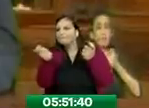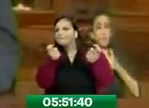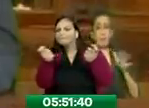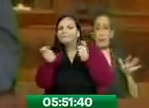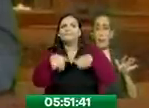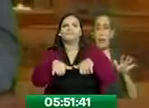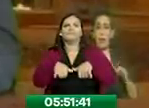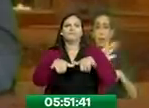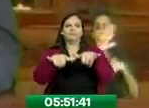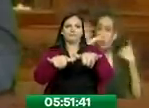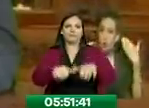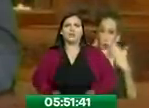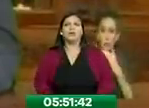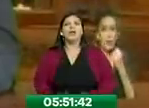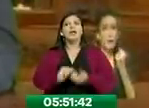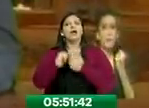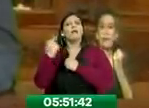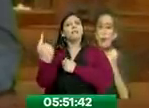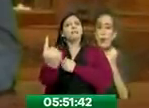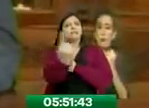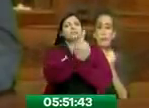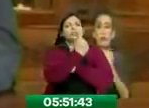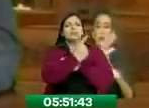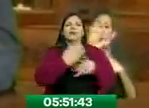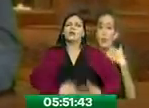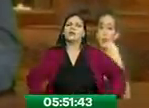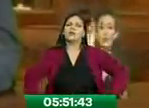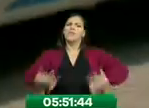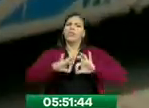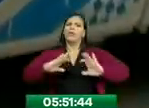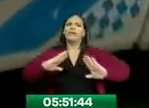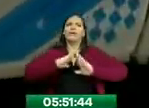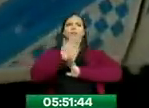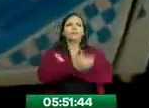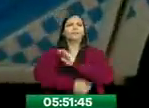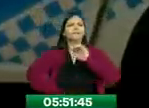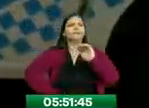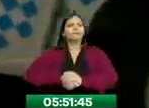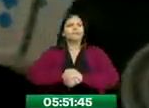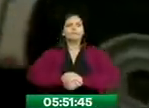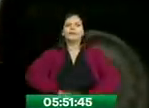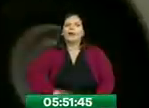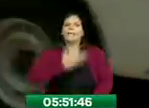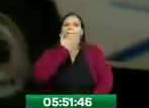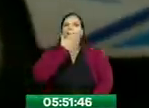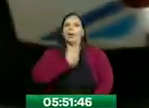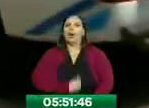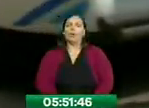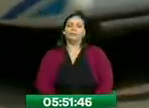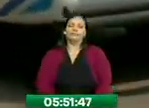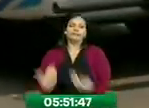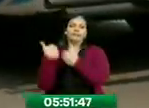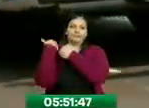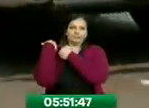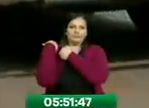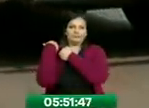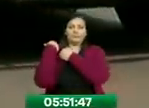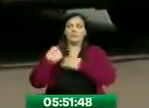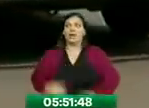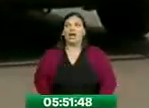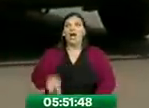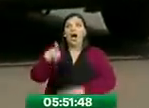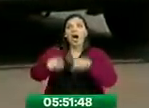será suficiente si cada uno de nosotros no cumple con quedarse en casa. Cabe recordar que existen sanciones para quienes no cumplan con